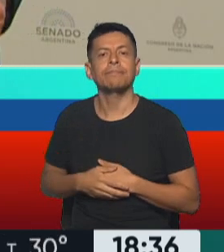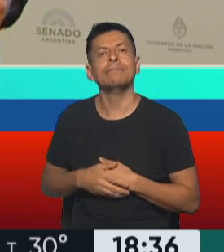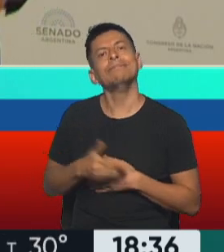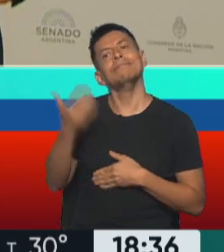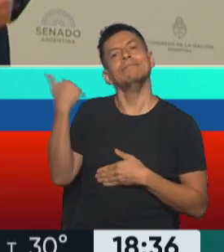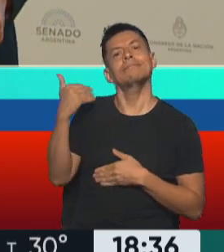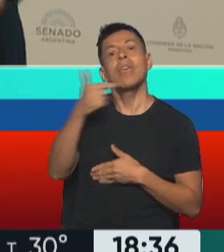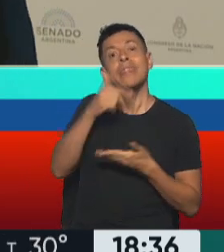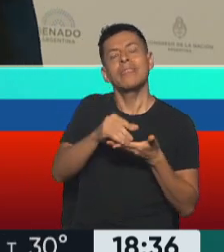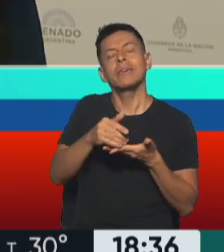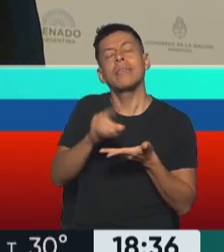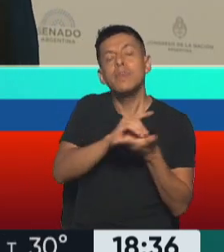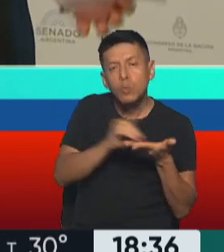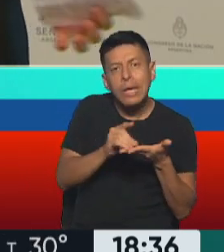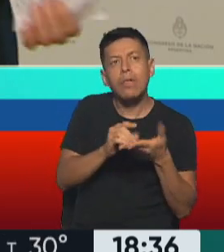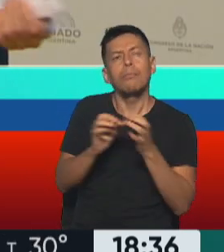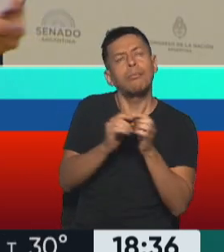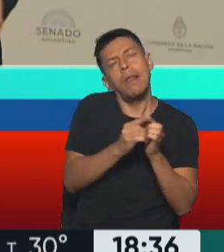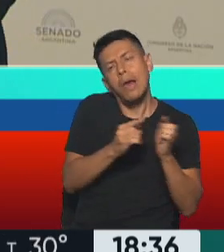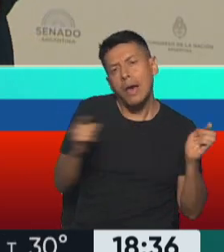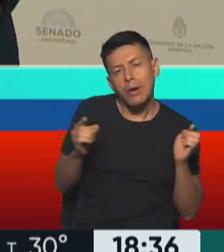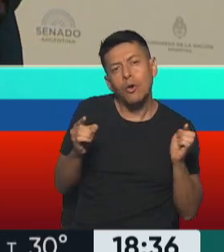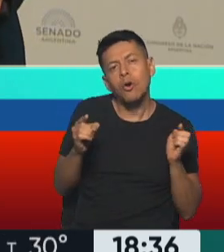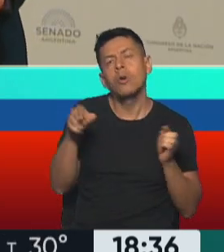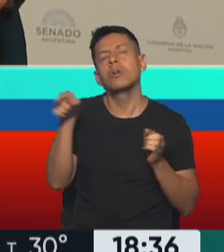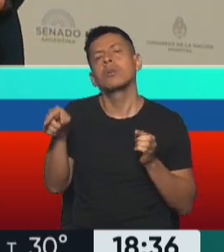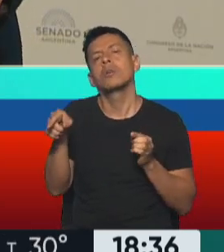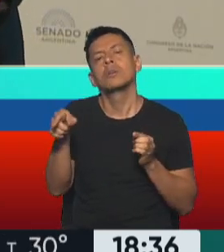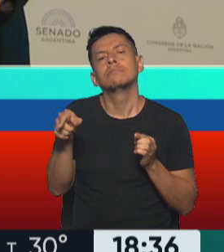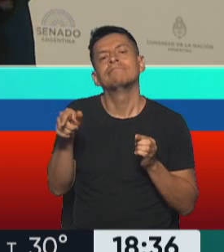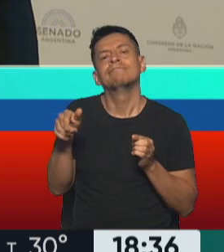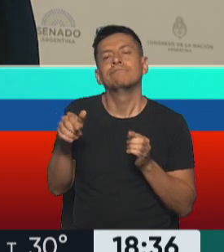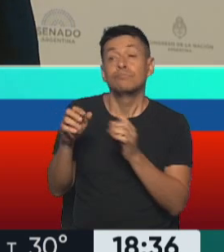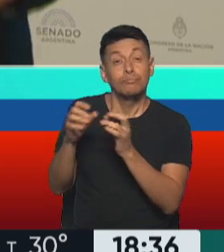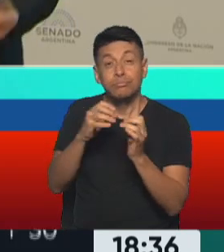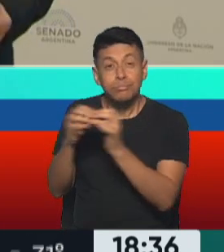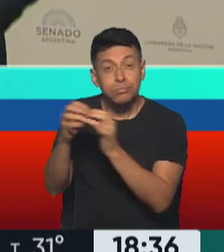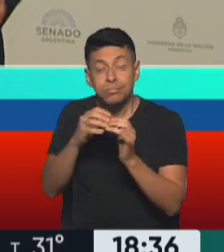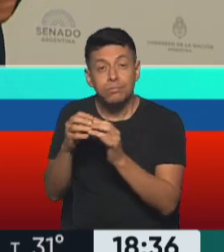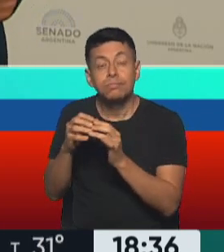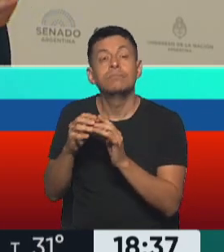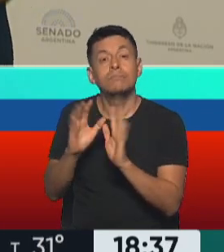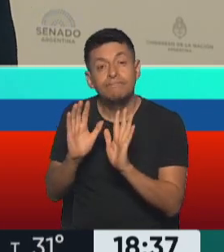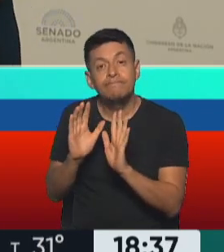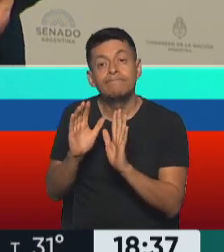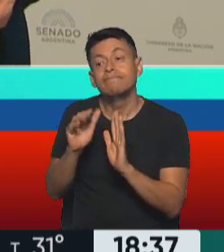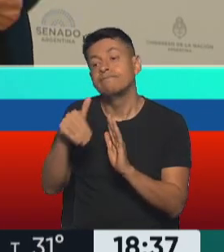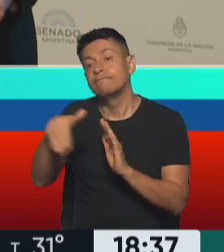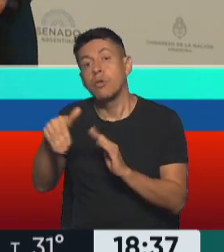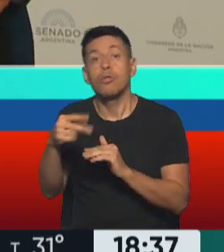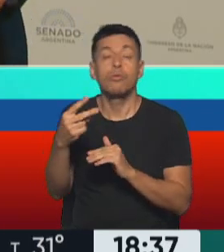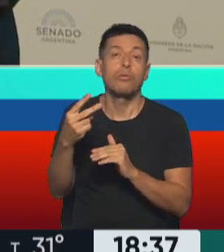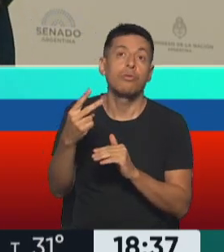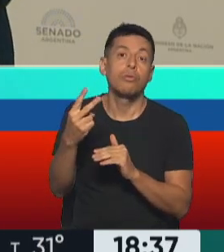Cámara de Diputados. Después de escuchar a los funcionarios del Palacio de Hacienda este lunes, se espera que a partir de las